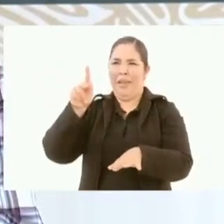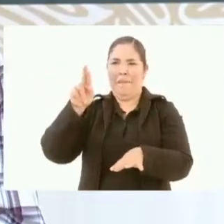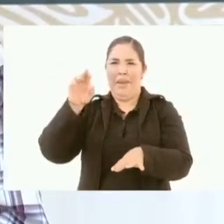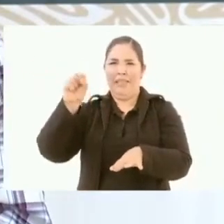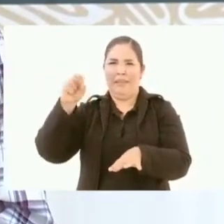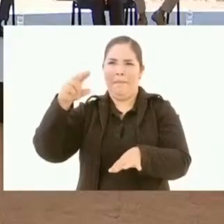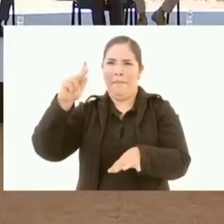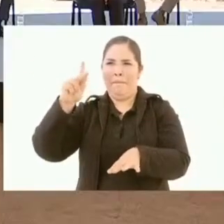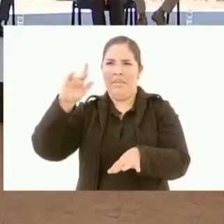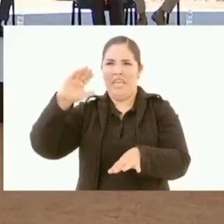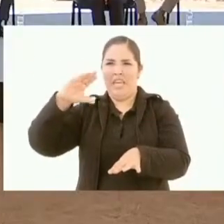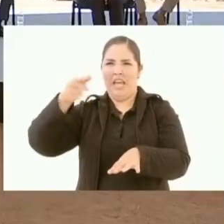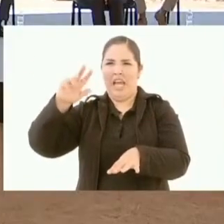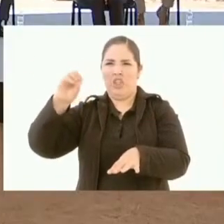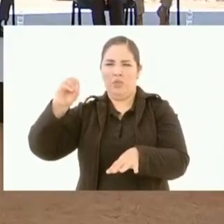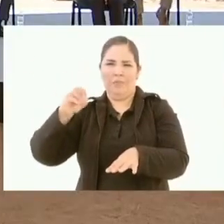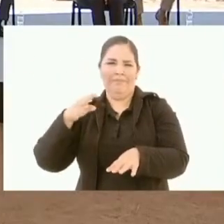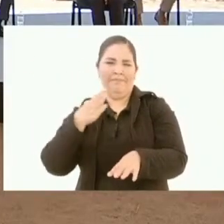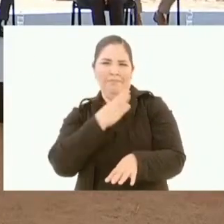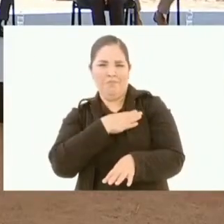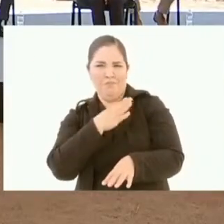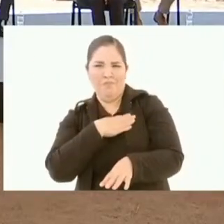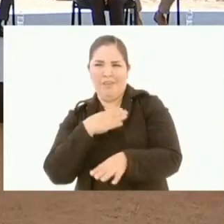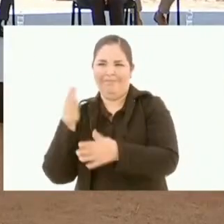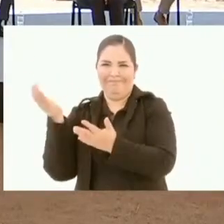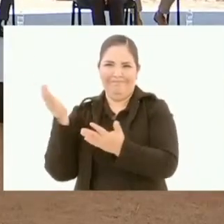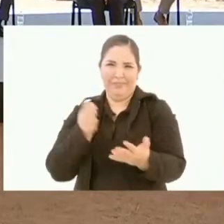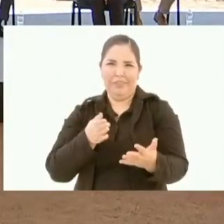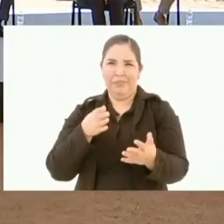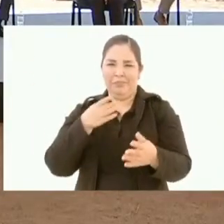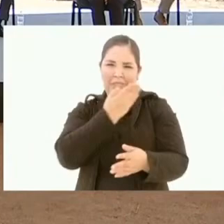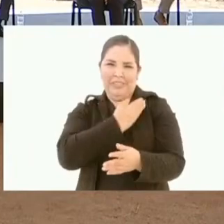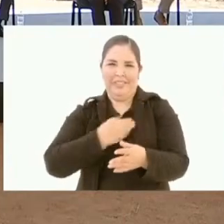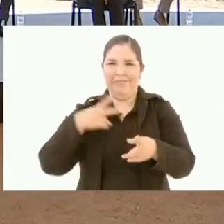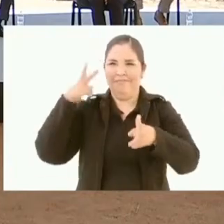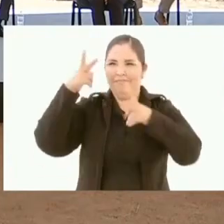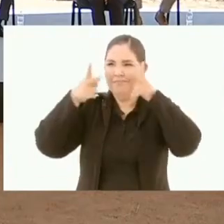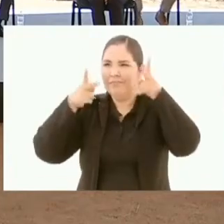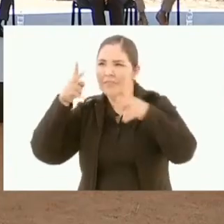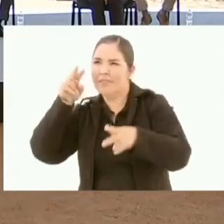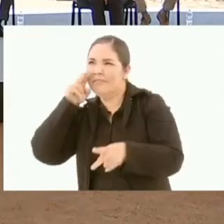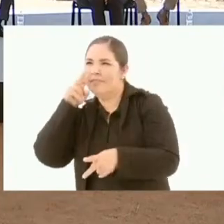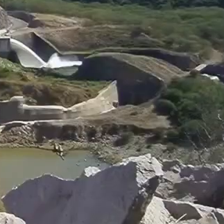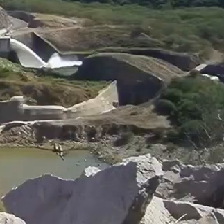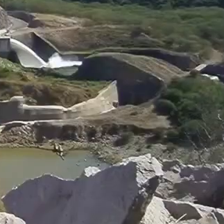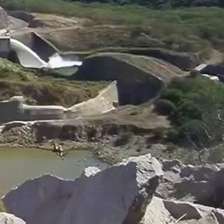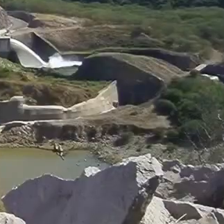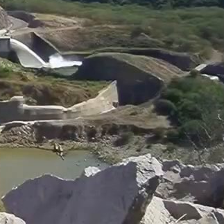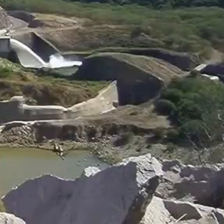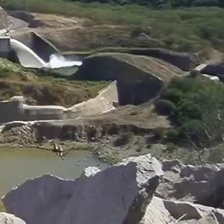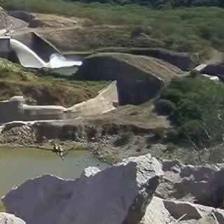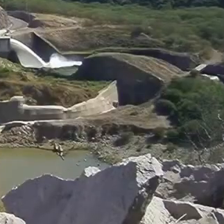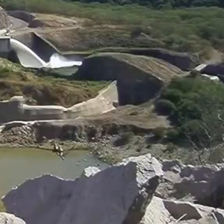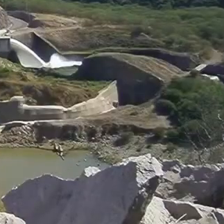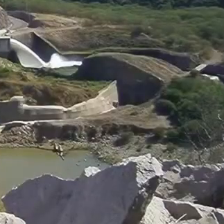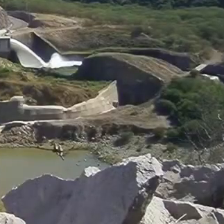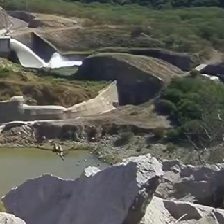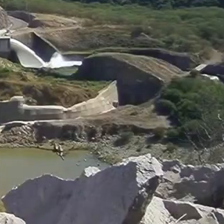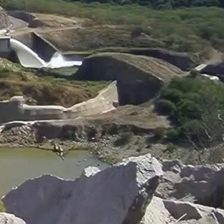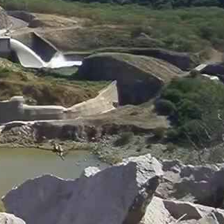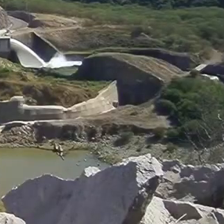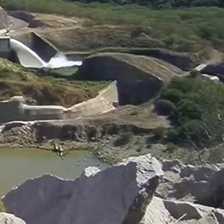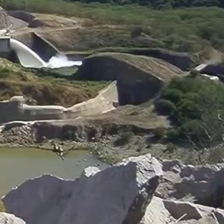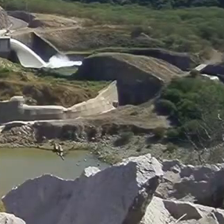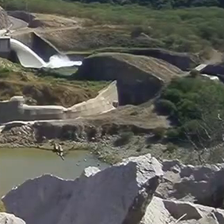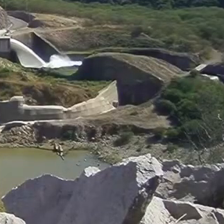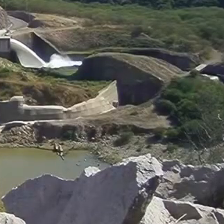Picachos. Qué bueno, presidente, que haya venido aquí a visitarla, a verla directamente, a supervisar,